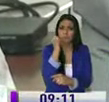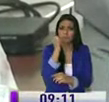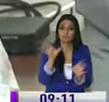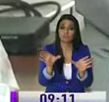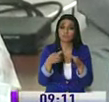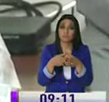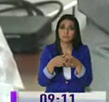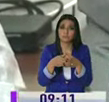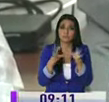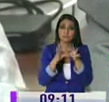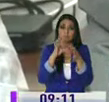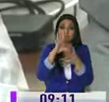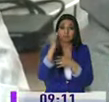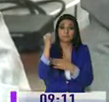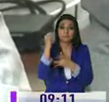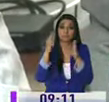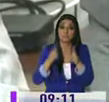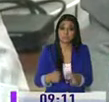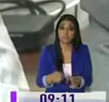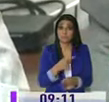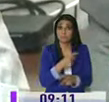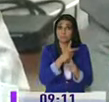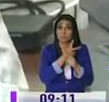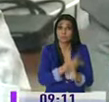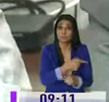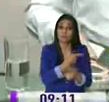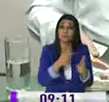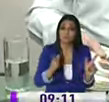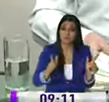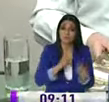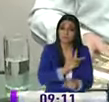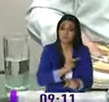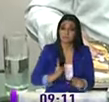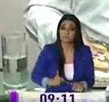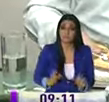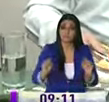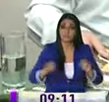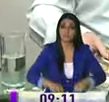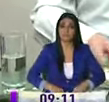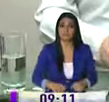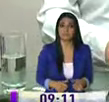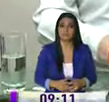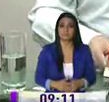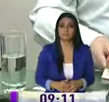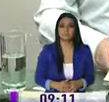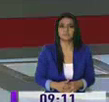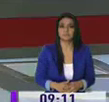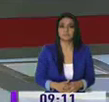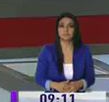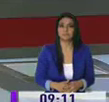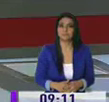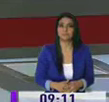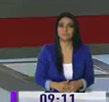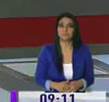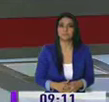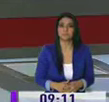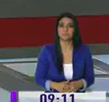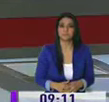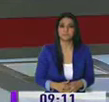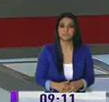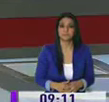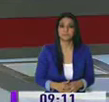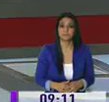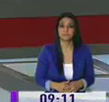interamericana de derechos humanos en el cual se protege su libertad personal informó esto romero y justamente tras